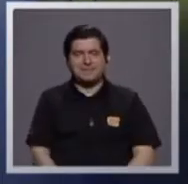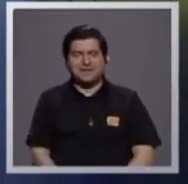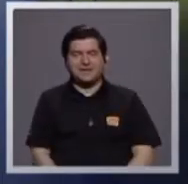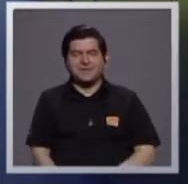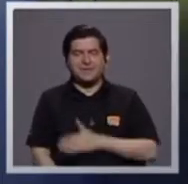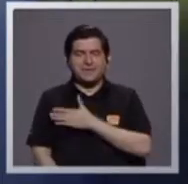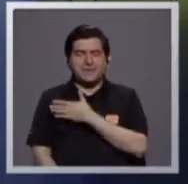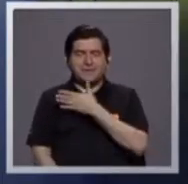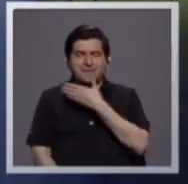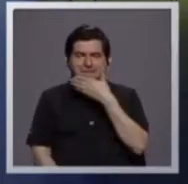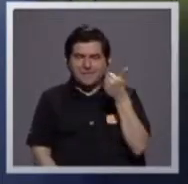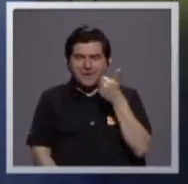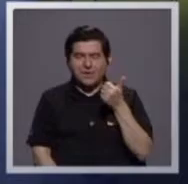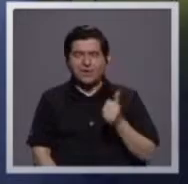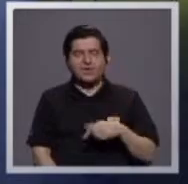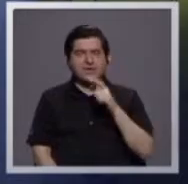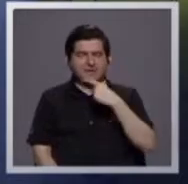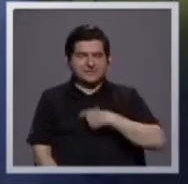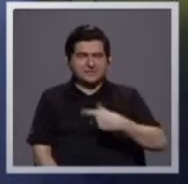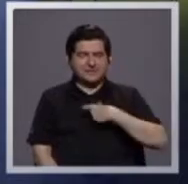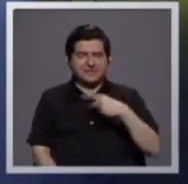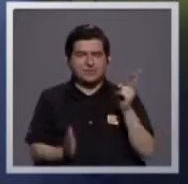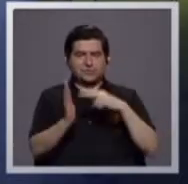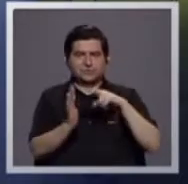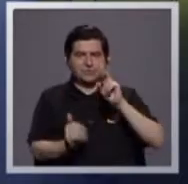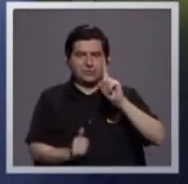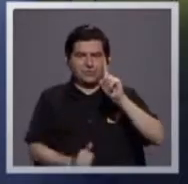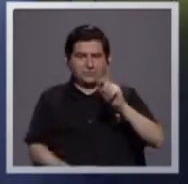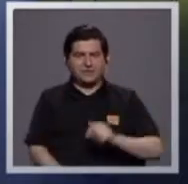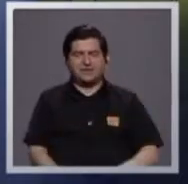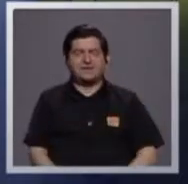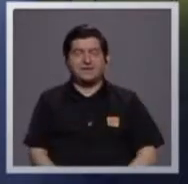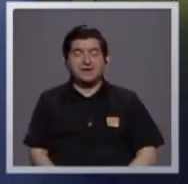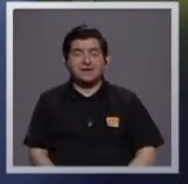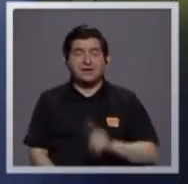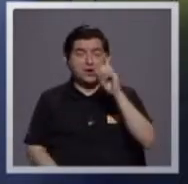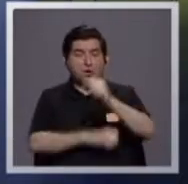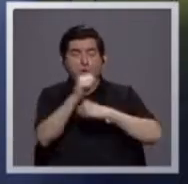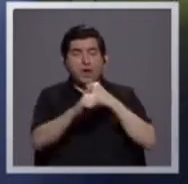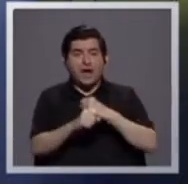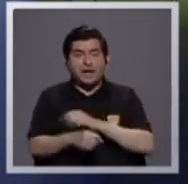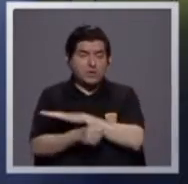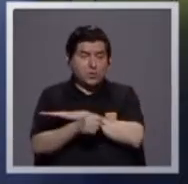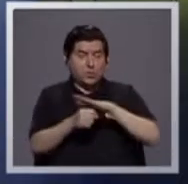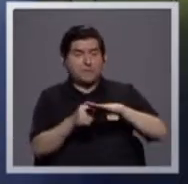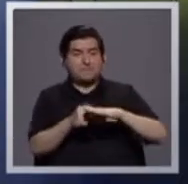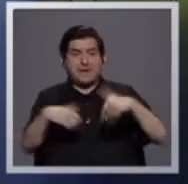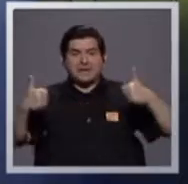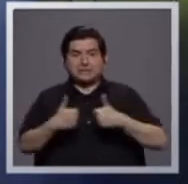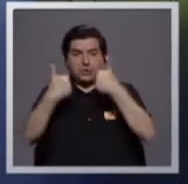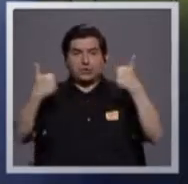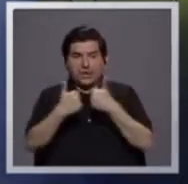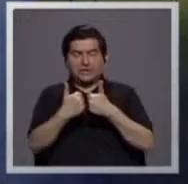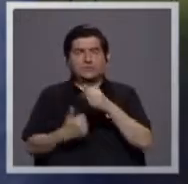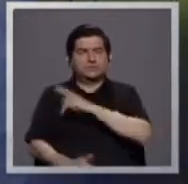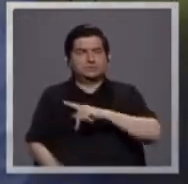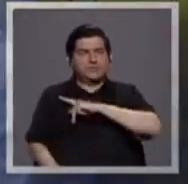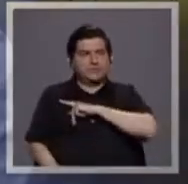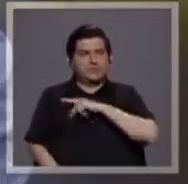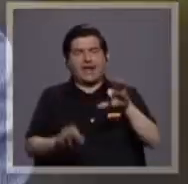para este 2021. Es un año lleno de retos. Yo creo que en lo personal, en lo